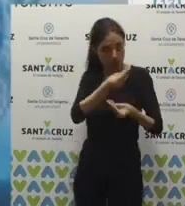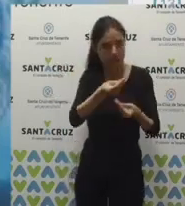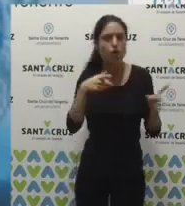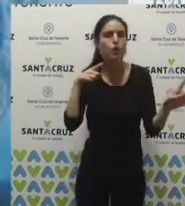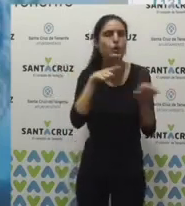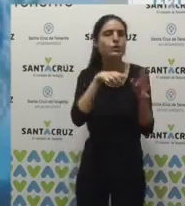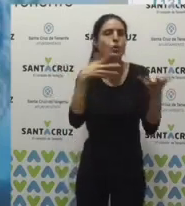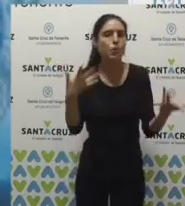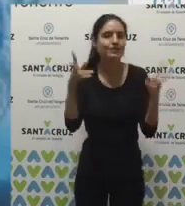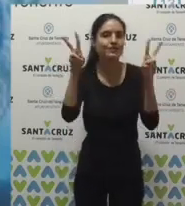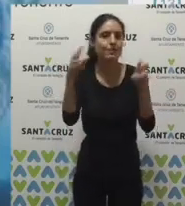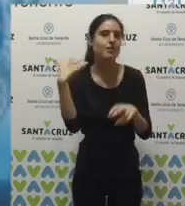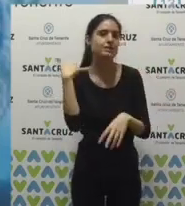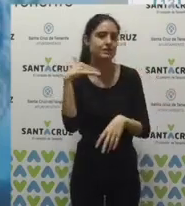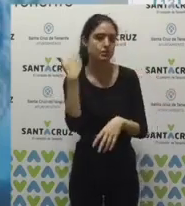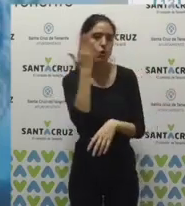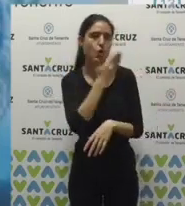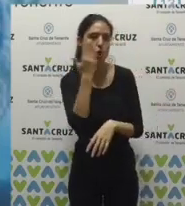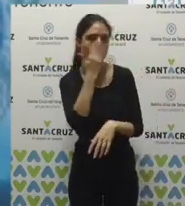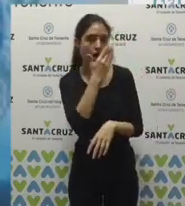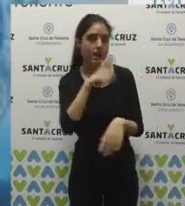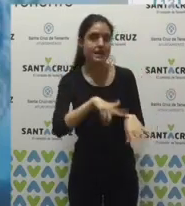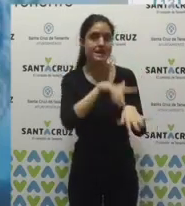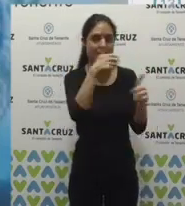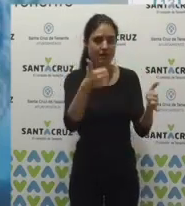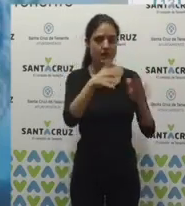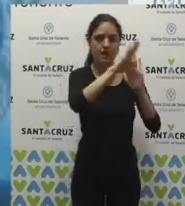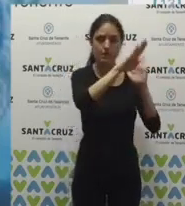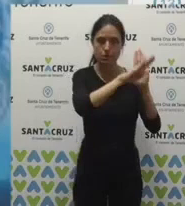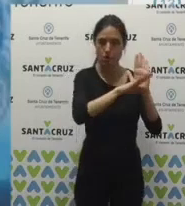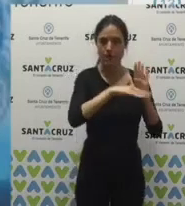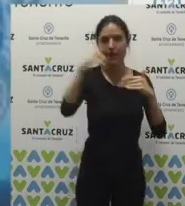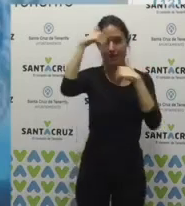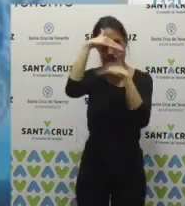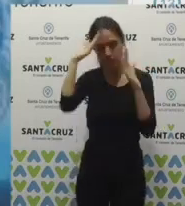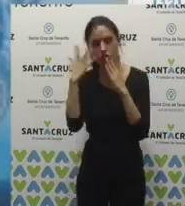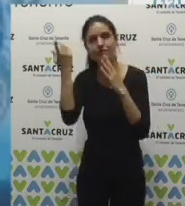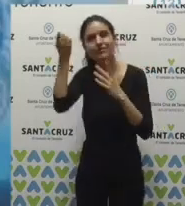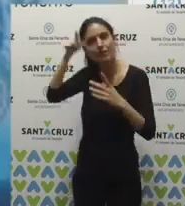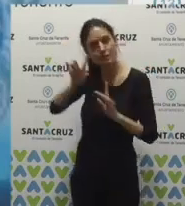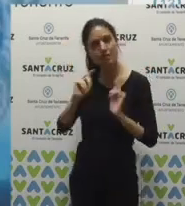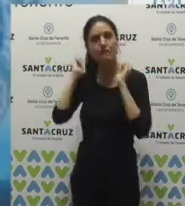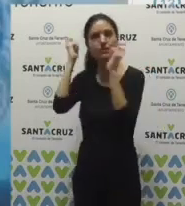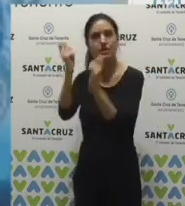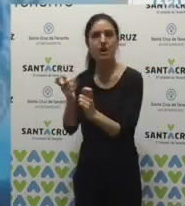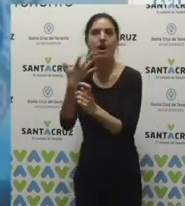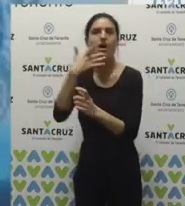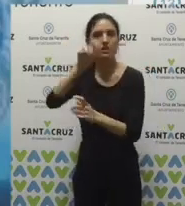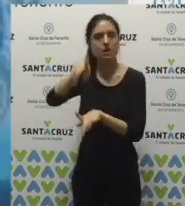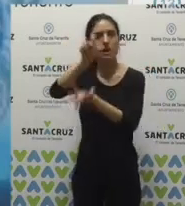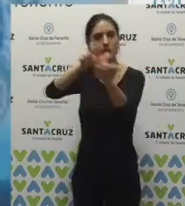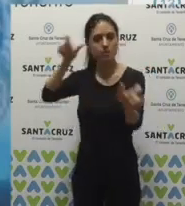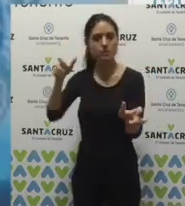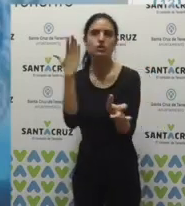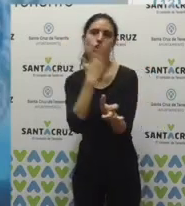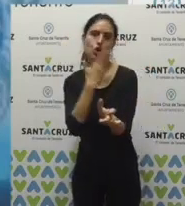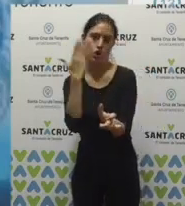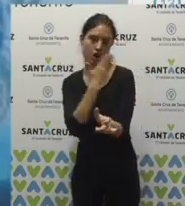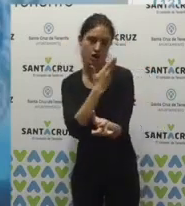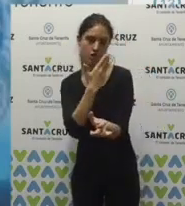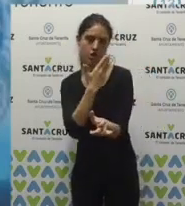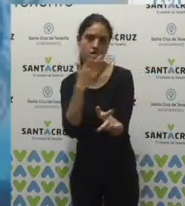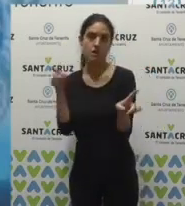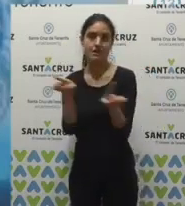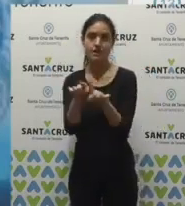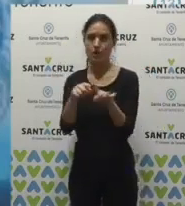la céntimo escolar a la vez que este programa pues nos proporciona la atención necesaria a la población escolar colaborando con su escolarización y haciendo prevalecer